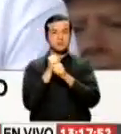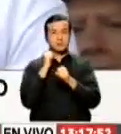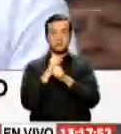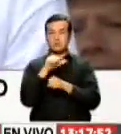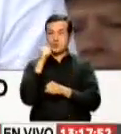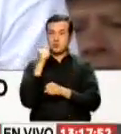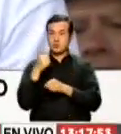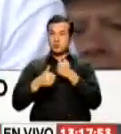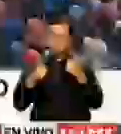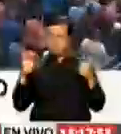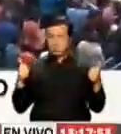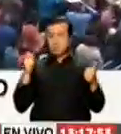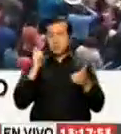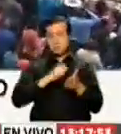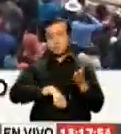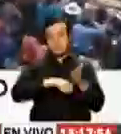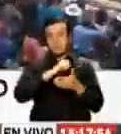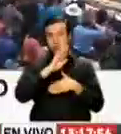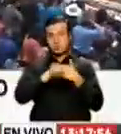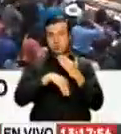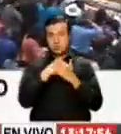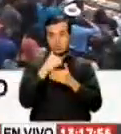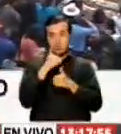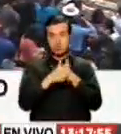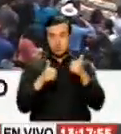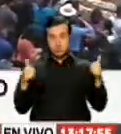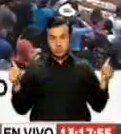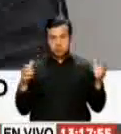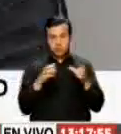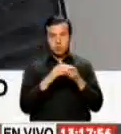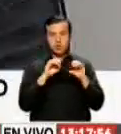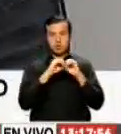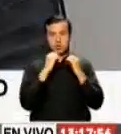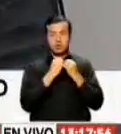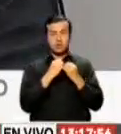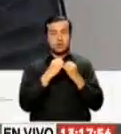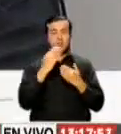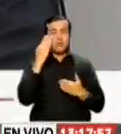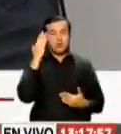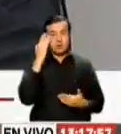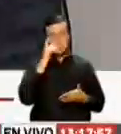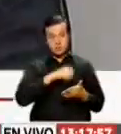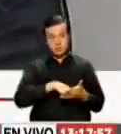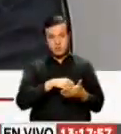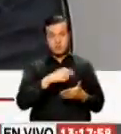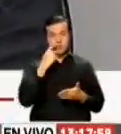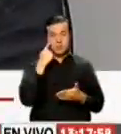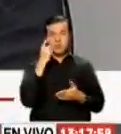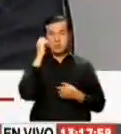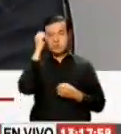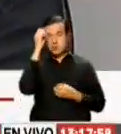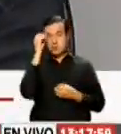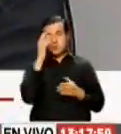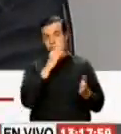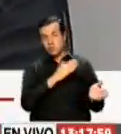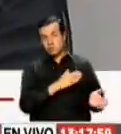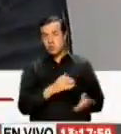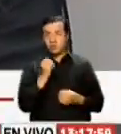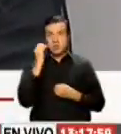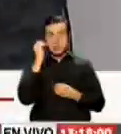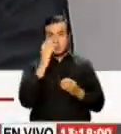demás dignidades puede venir firmado por todos los aspirantes de la organización política. Lamentablemente hemos visto en los discursos ya en